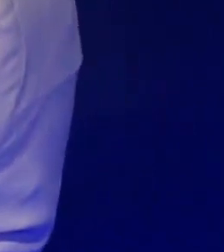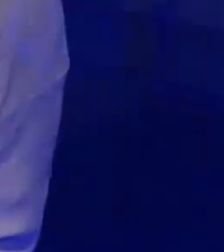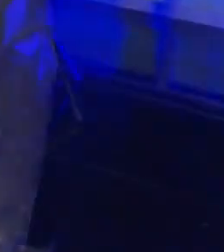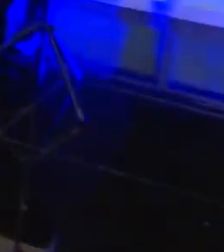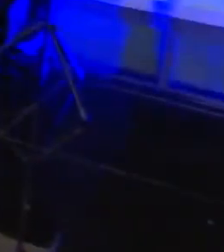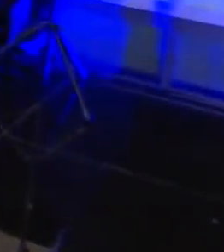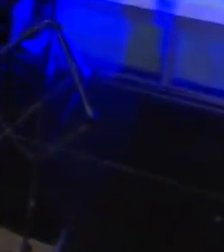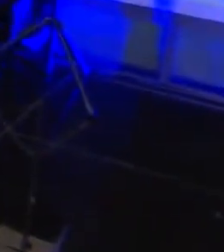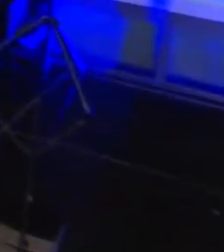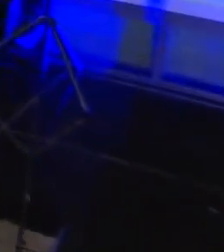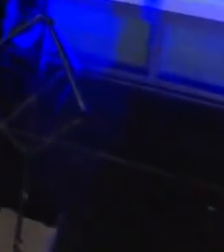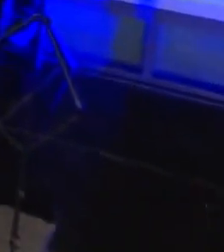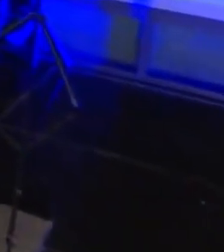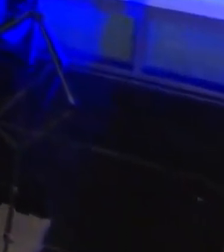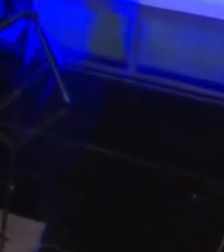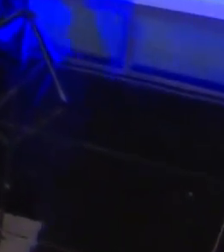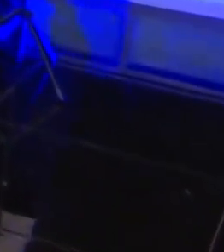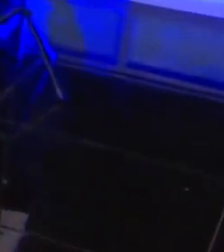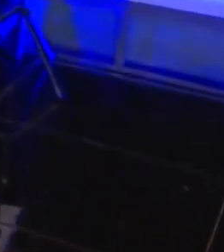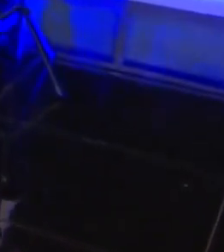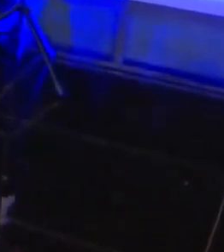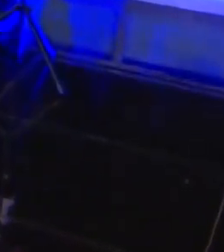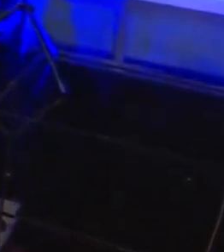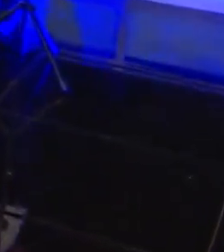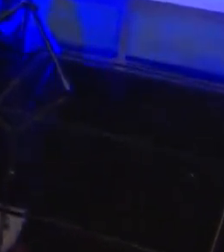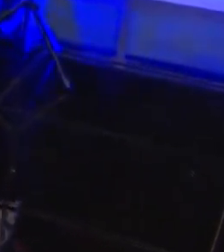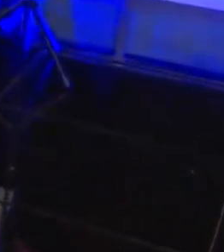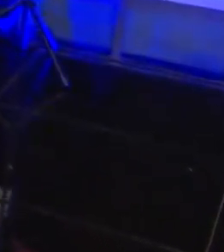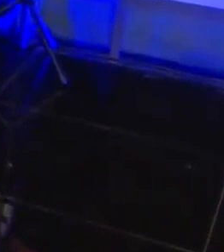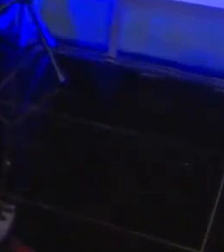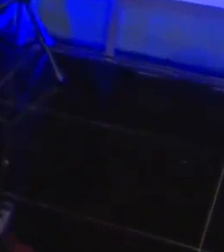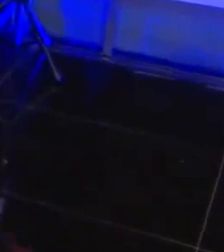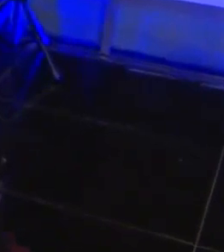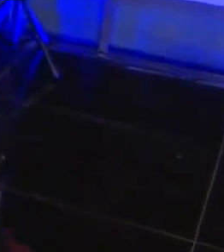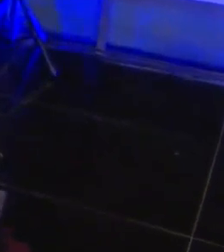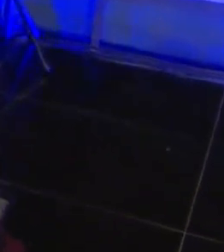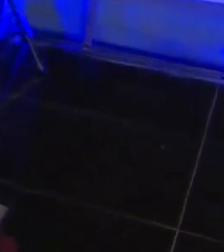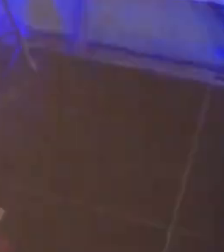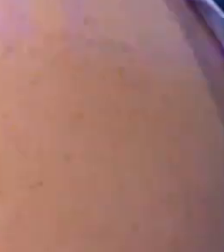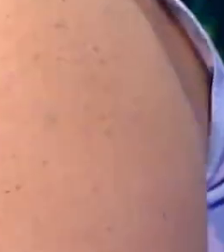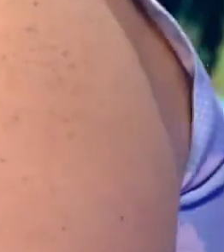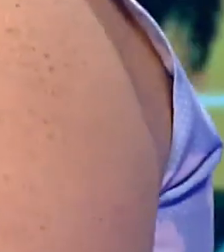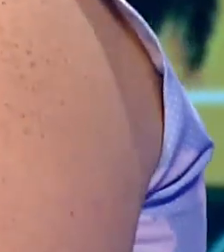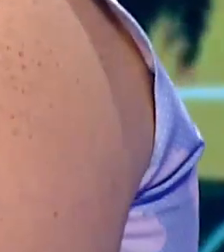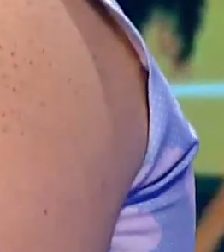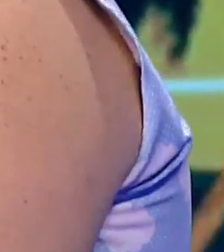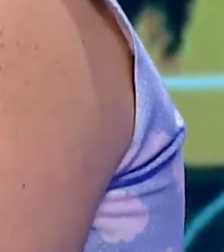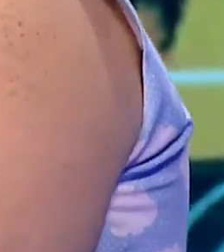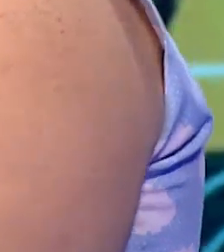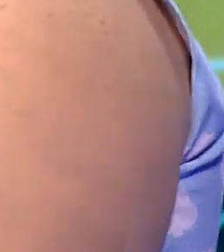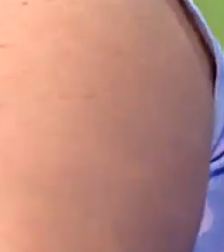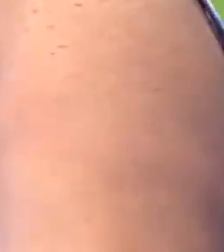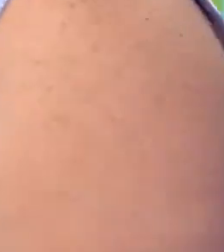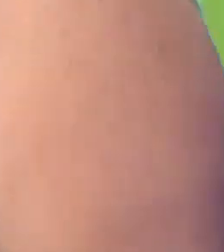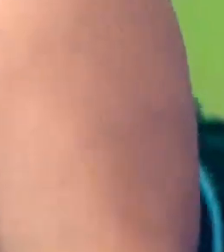A usted hace más de 3 meses que lo aguanto en mi cotorro y ni siquiera un amague de arrimarse